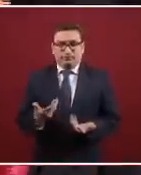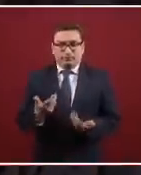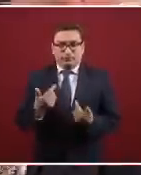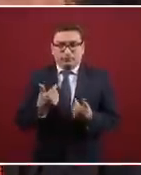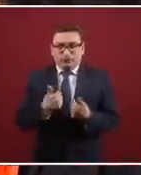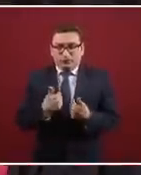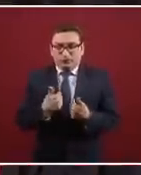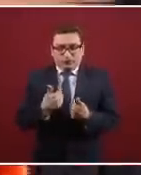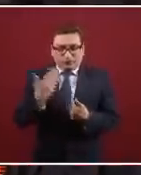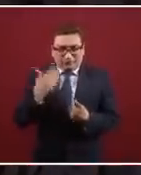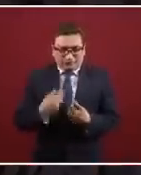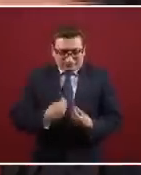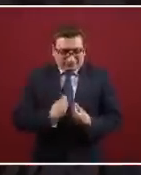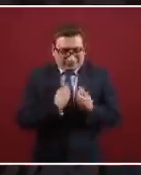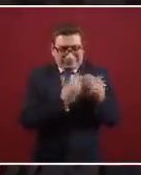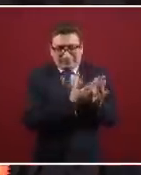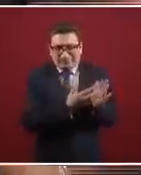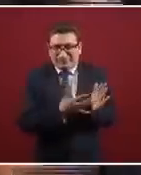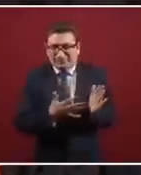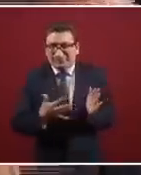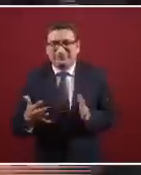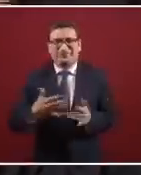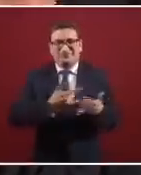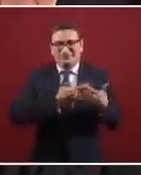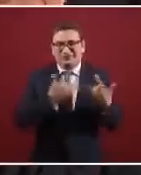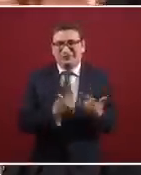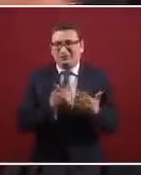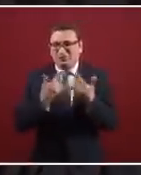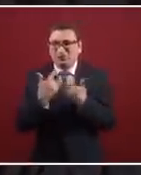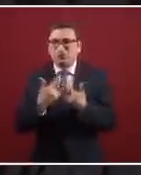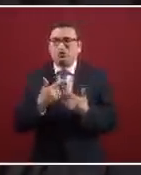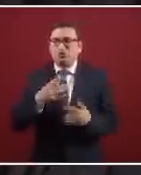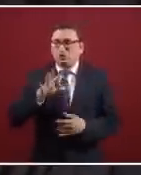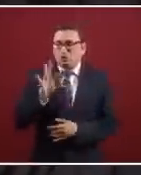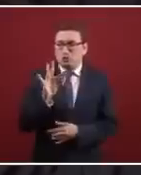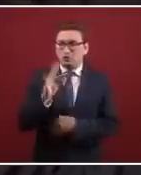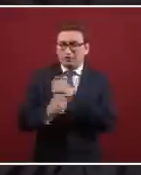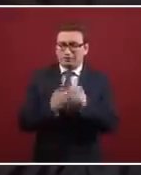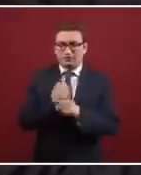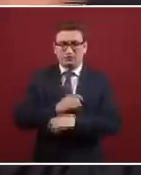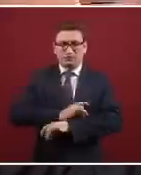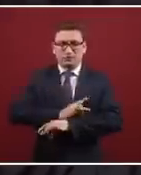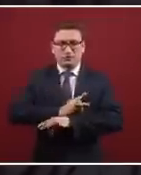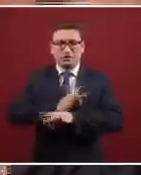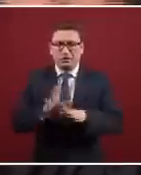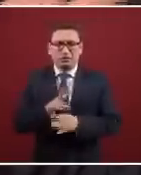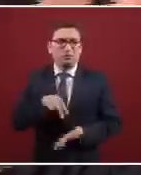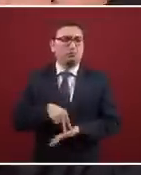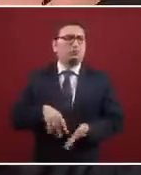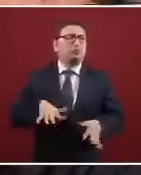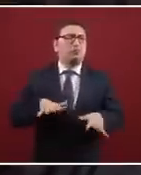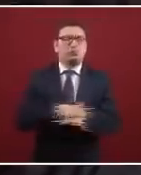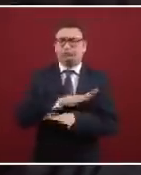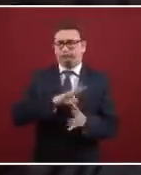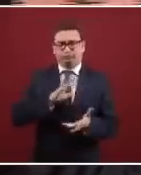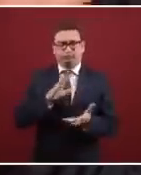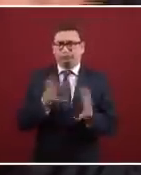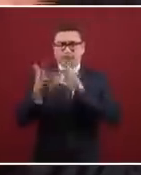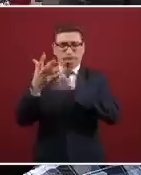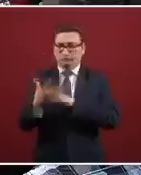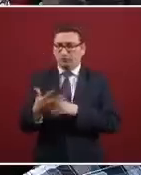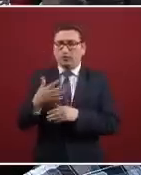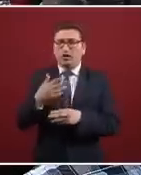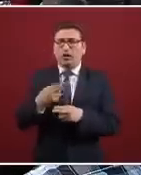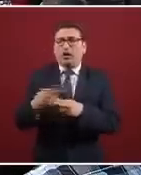esto que vivimos, que venimos viviendo 40 años y de pronto llega y hay un cambio brutal. ¿Pero hasta dónde